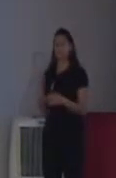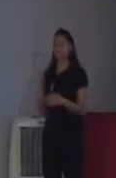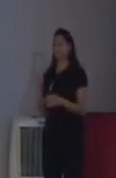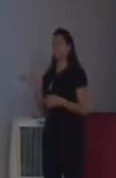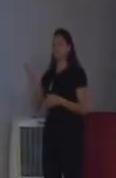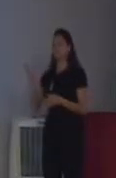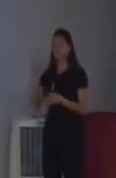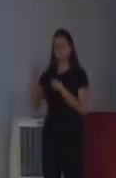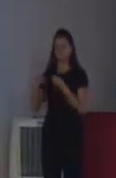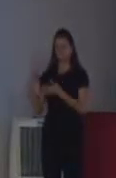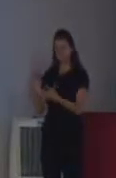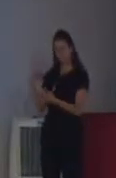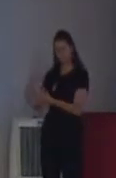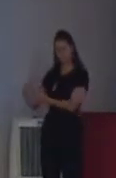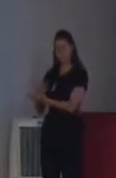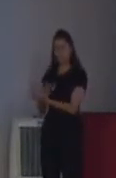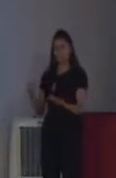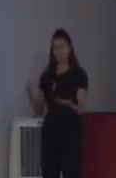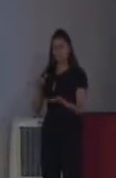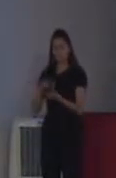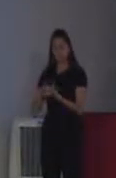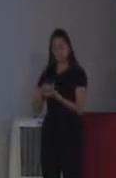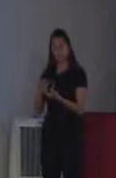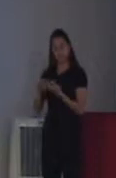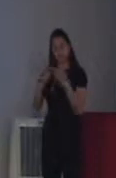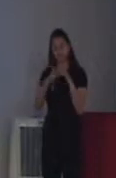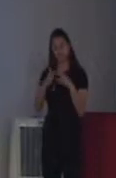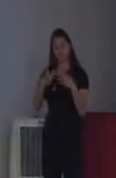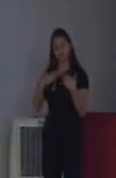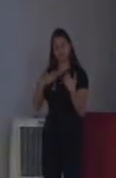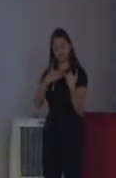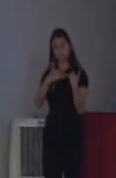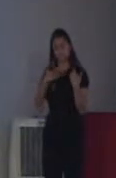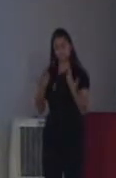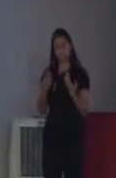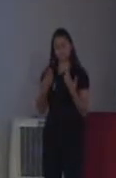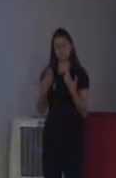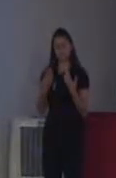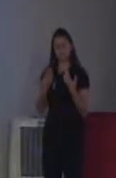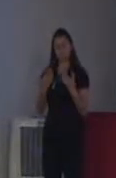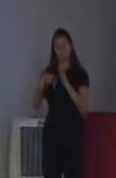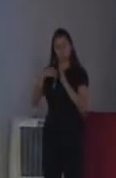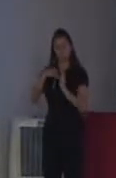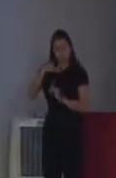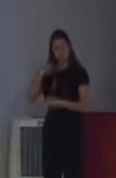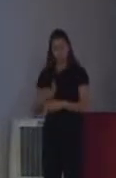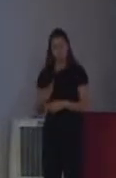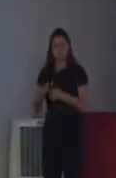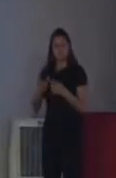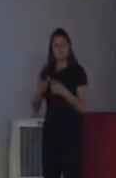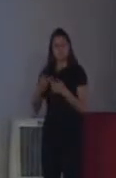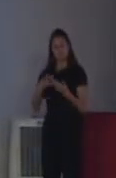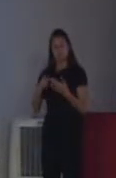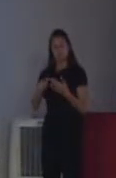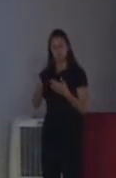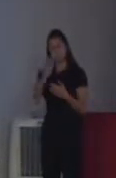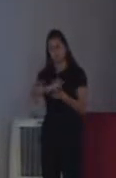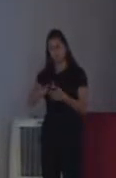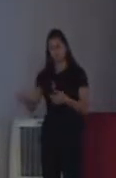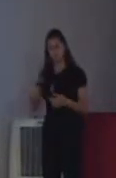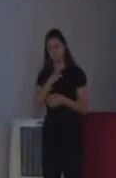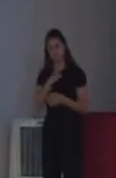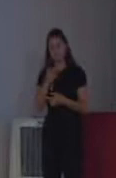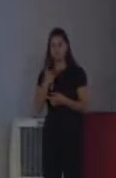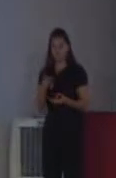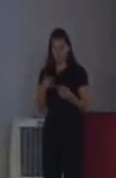implicaciones viene teniendo para mí, digamos, en términos de mi responsabilidad ética con otras personas con discapacidad? Como contratista,